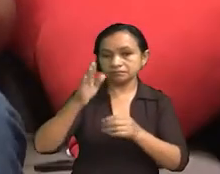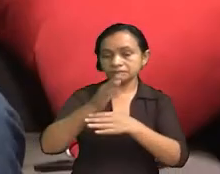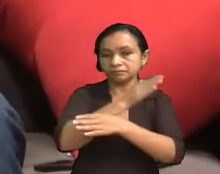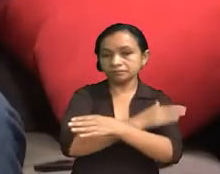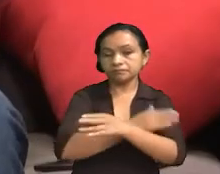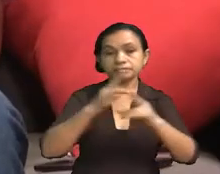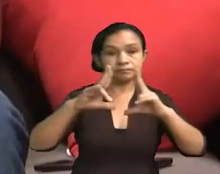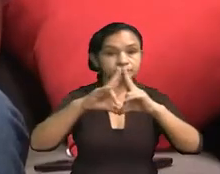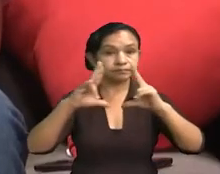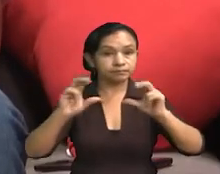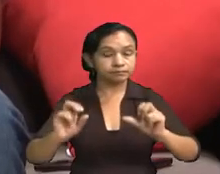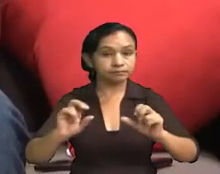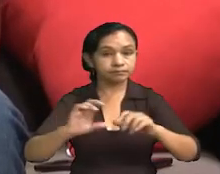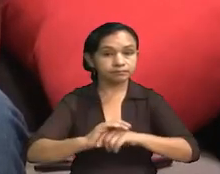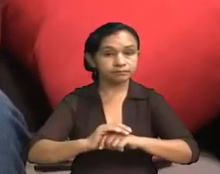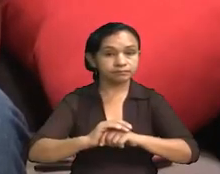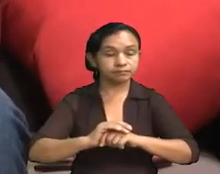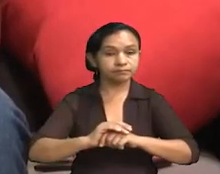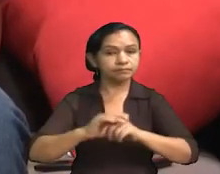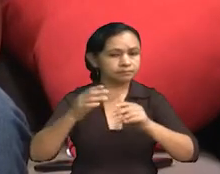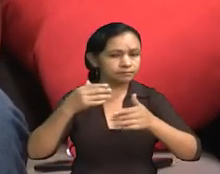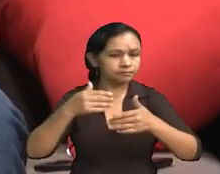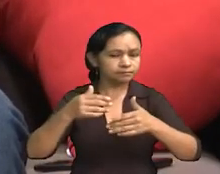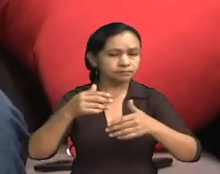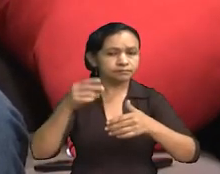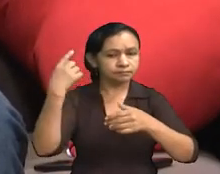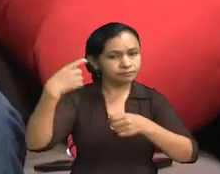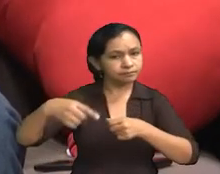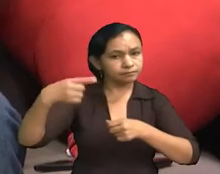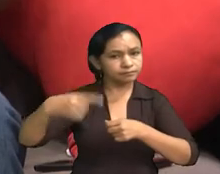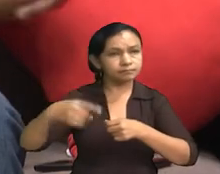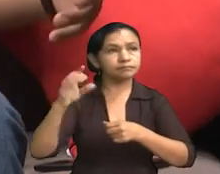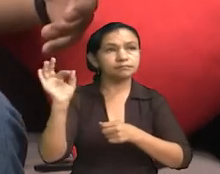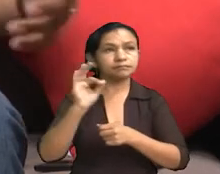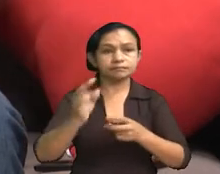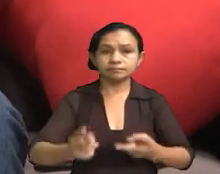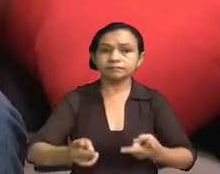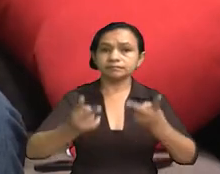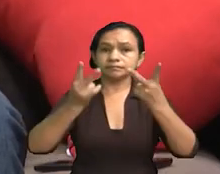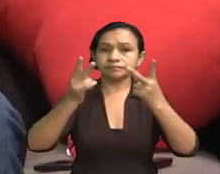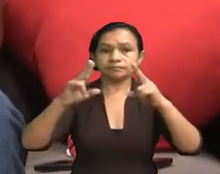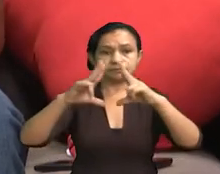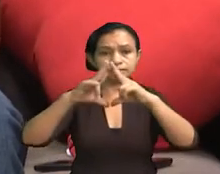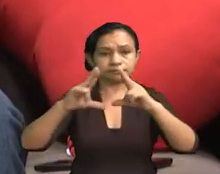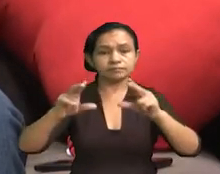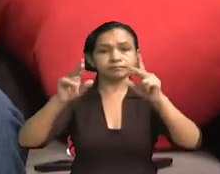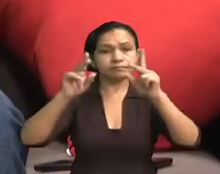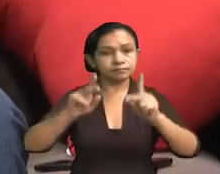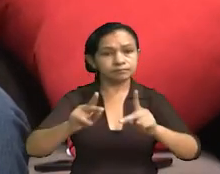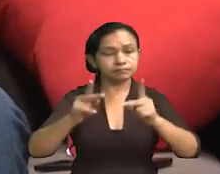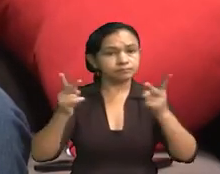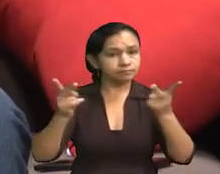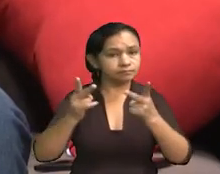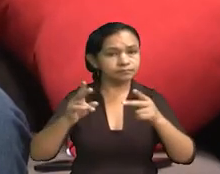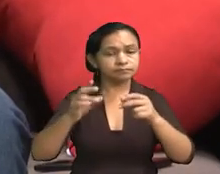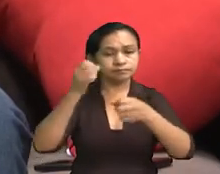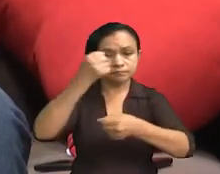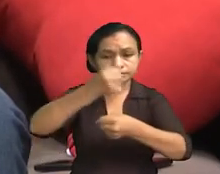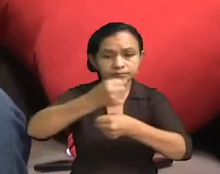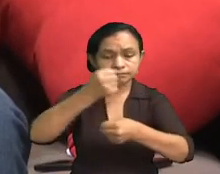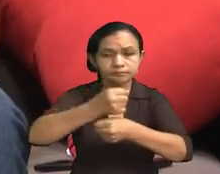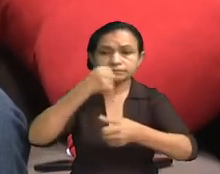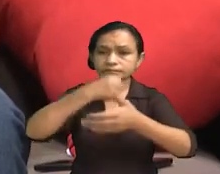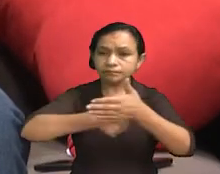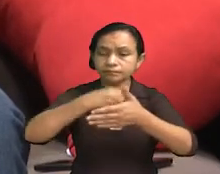perspectiva nicaragüense, lo damos por sentado como un derecho, como una forma de vida. Es decir, el nicaragüense es una persona de trabajo, de